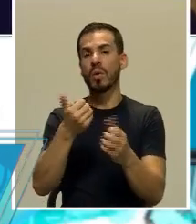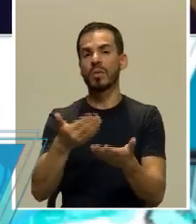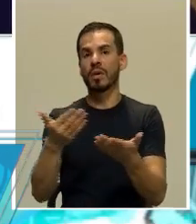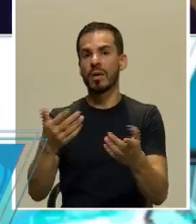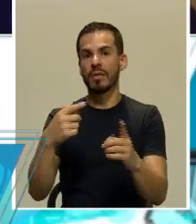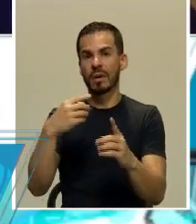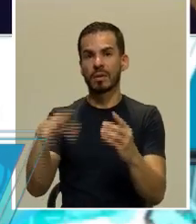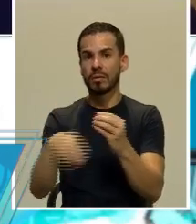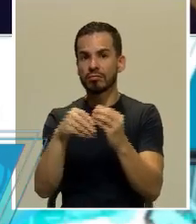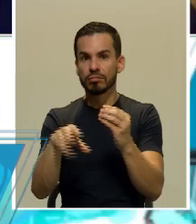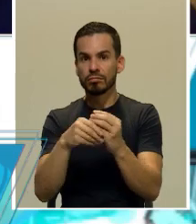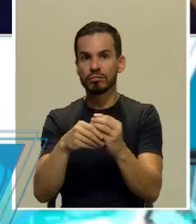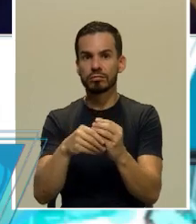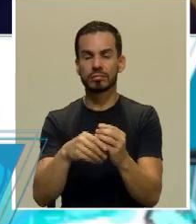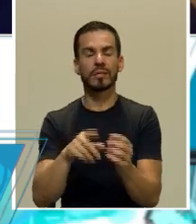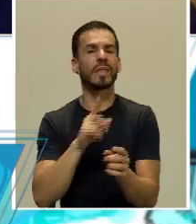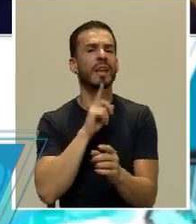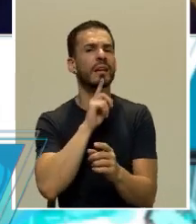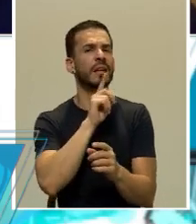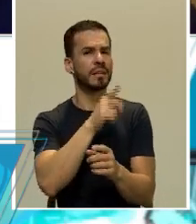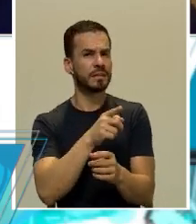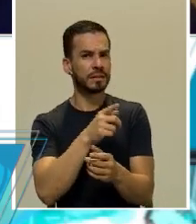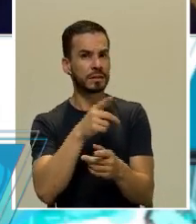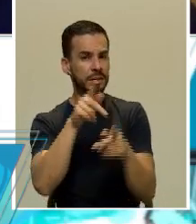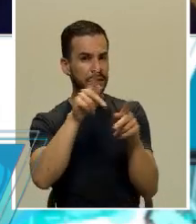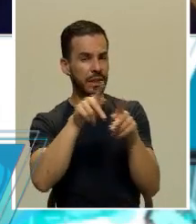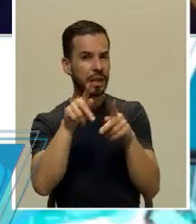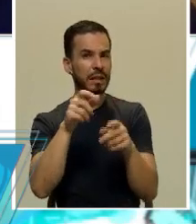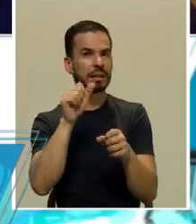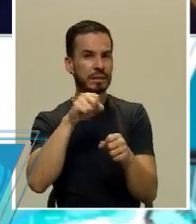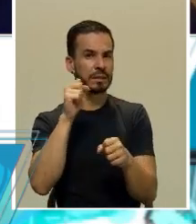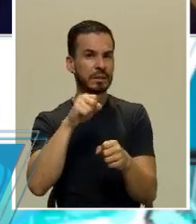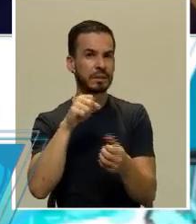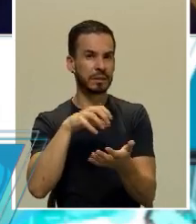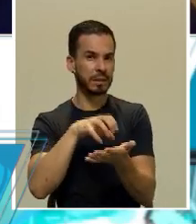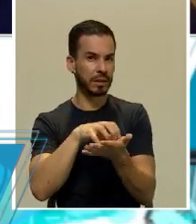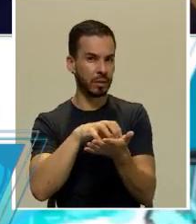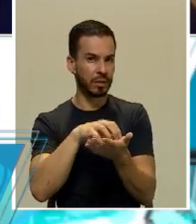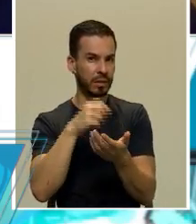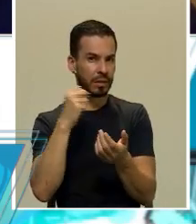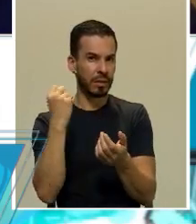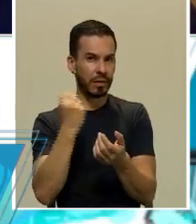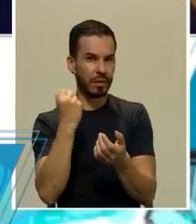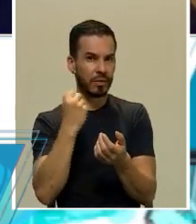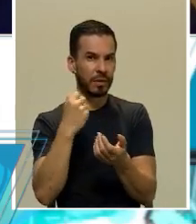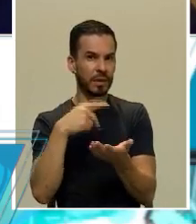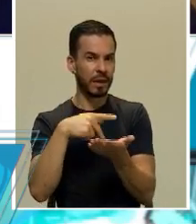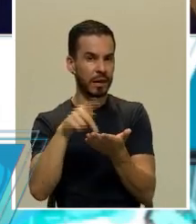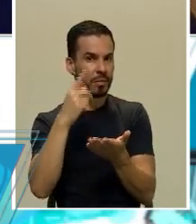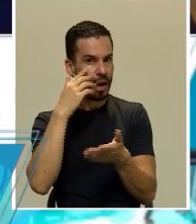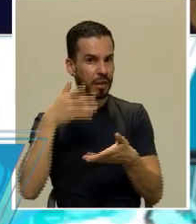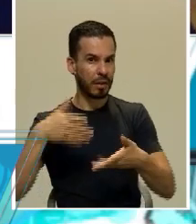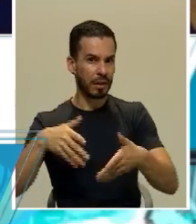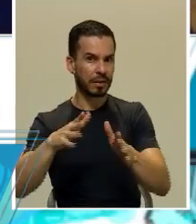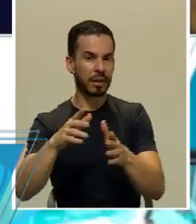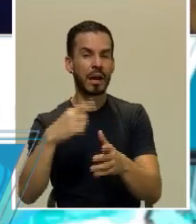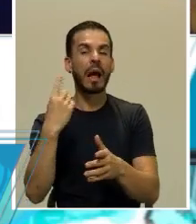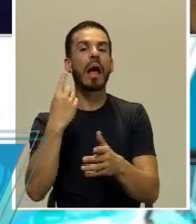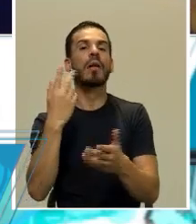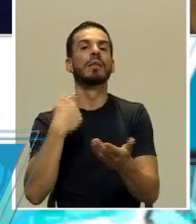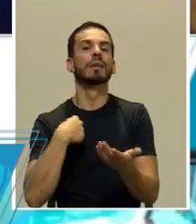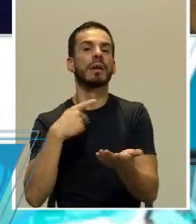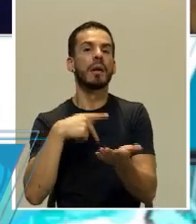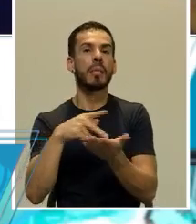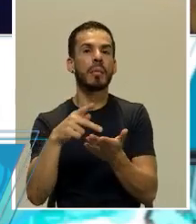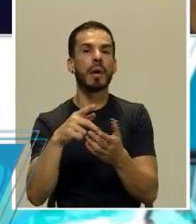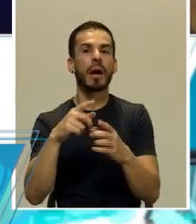multiplicadores. En realidad, la gente sí cuestiona fuertemente el subsidio a las carreteras cada vez que tiene